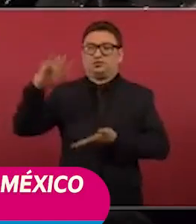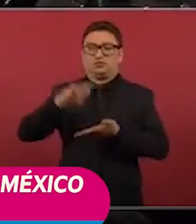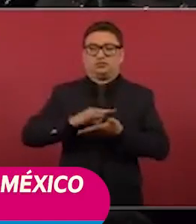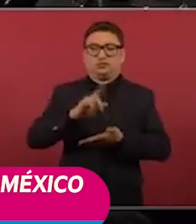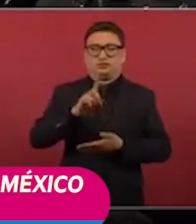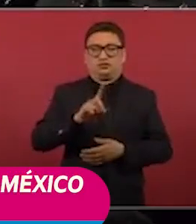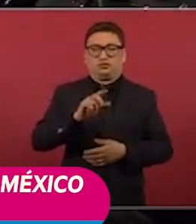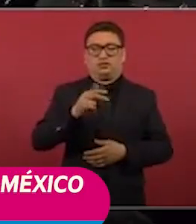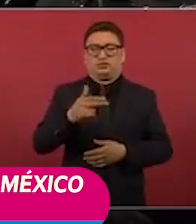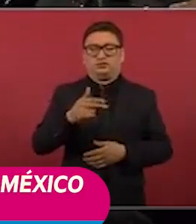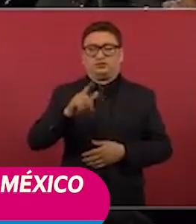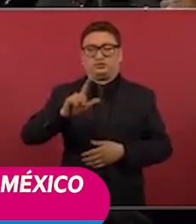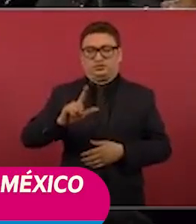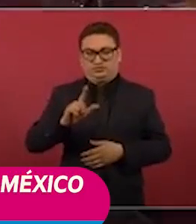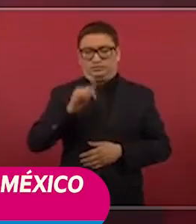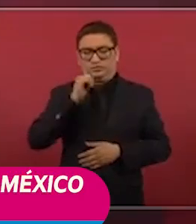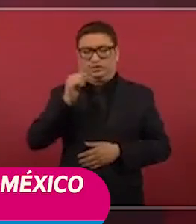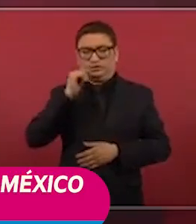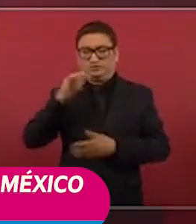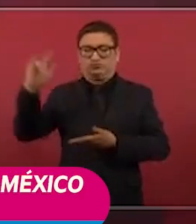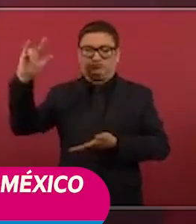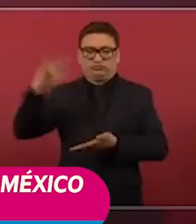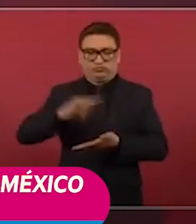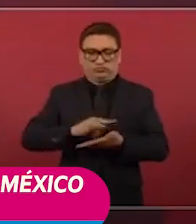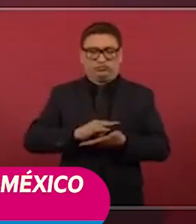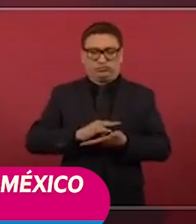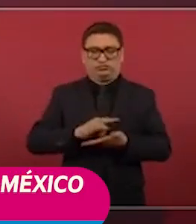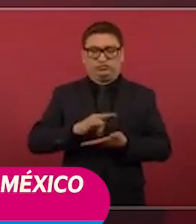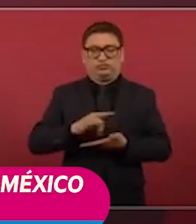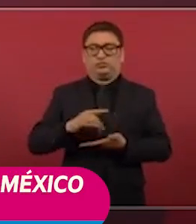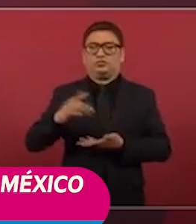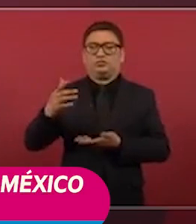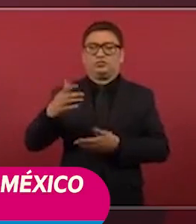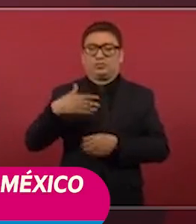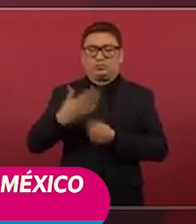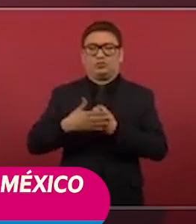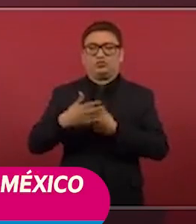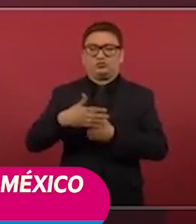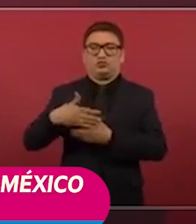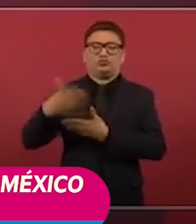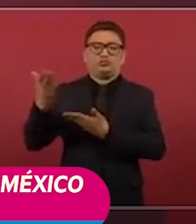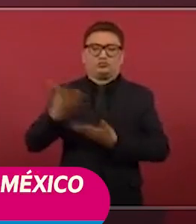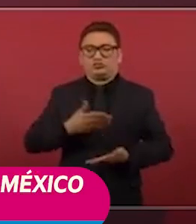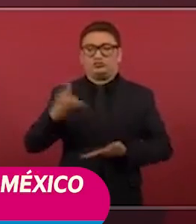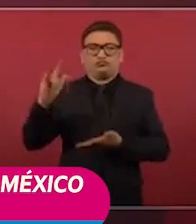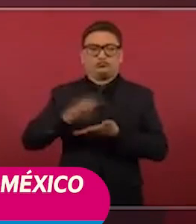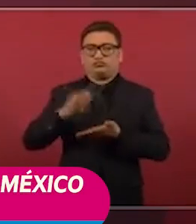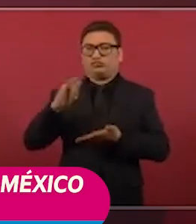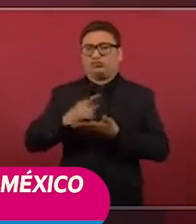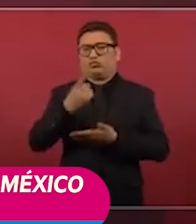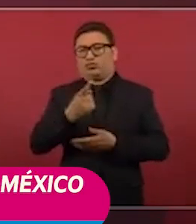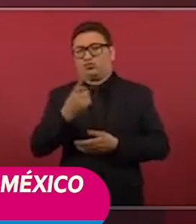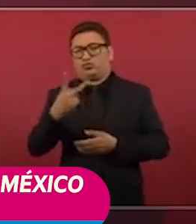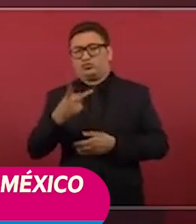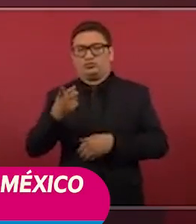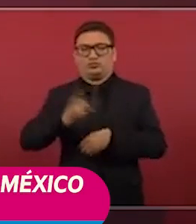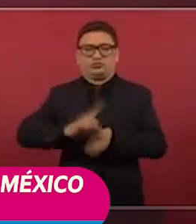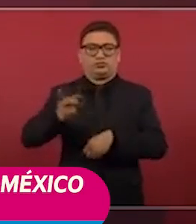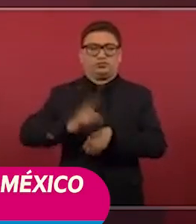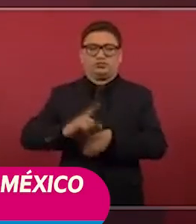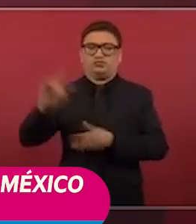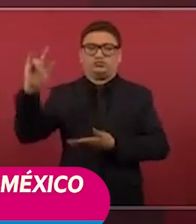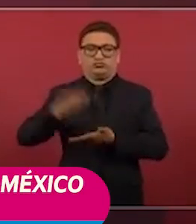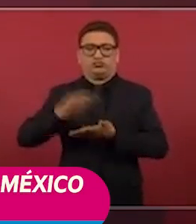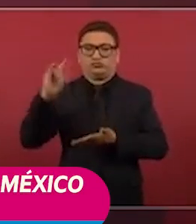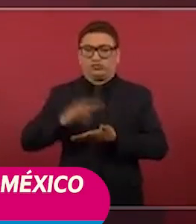ayer y ya van a estar llegando uno o dos diarios, pero no solo